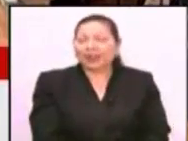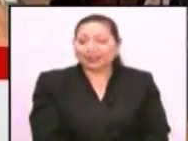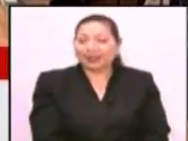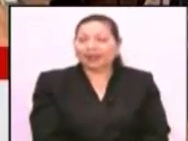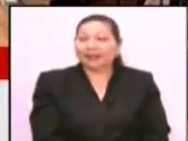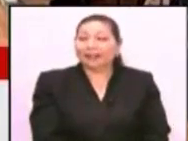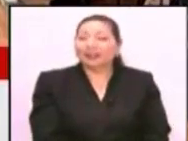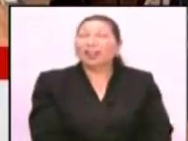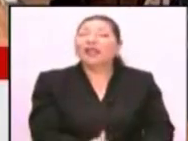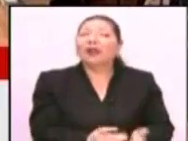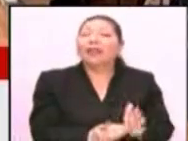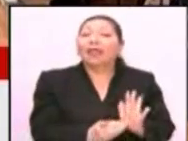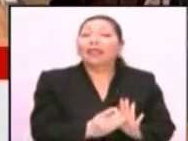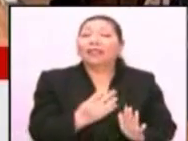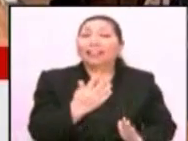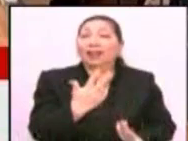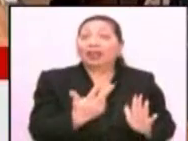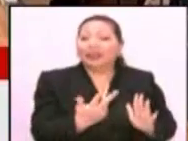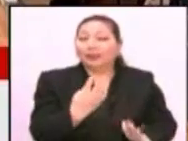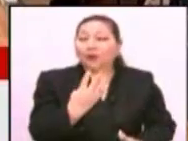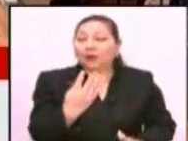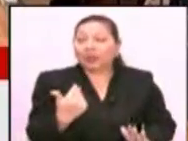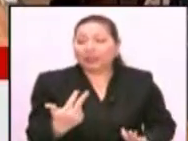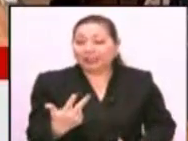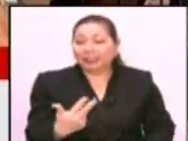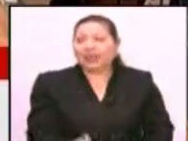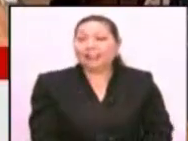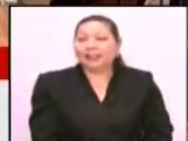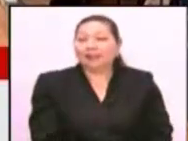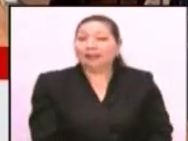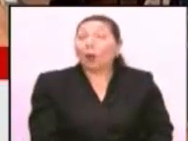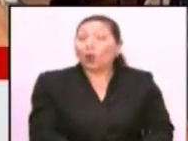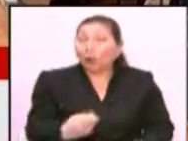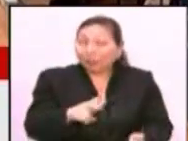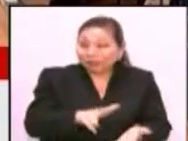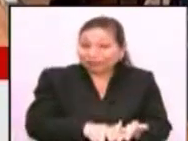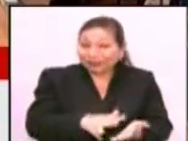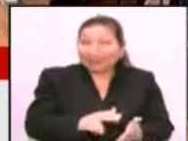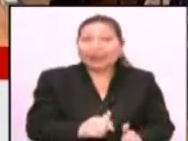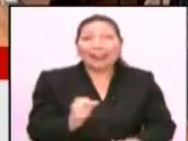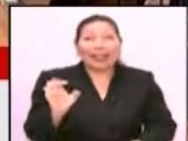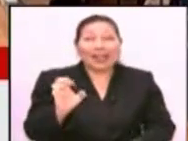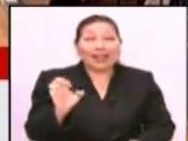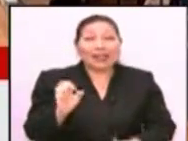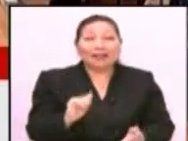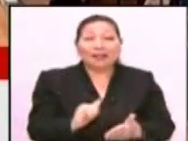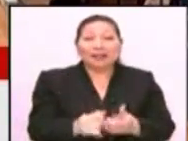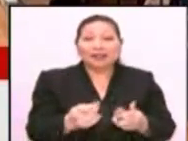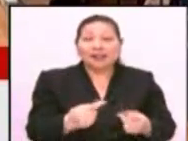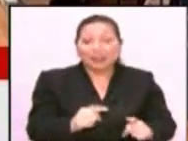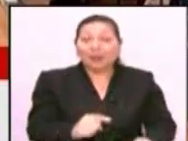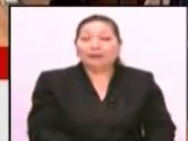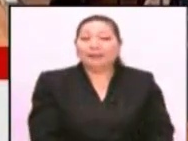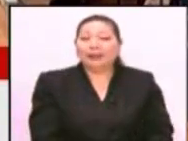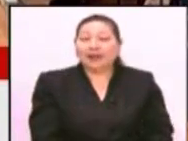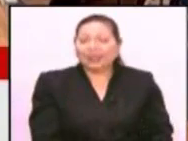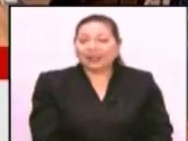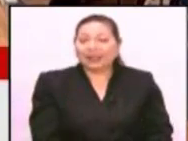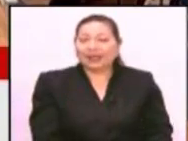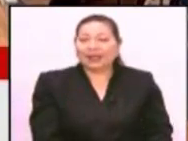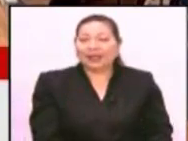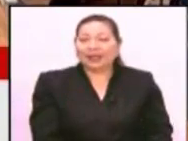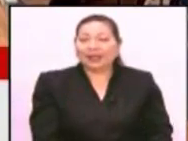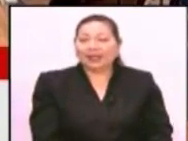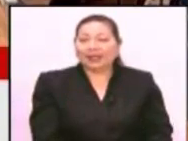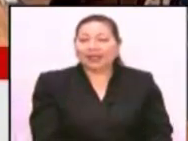¿Y qué hace el decreto legislativo 1343? Desde la promulgación del 7 de enero, lo que nos ha permitido, pasemos,